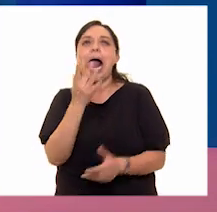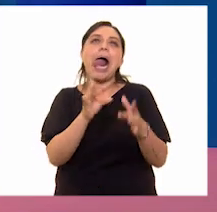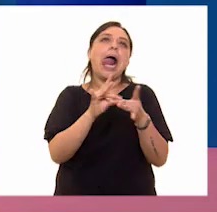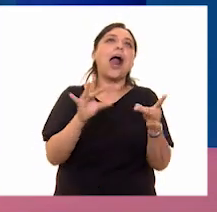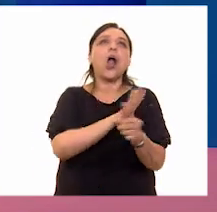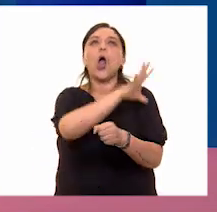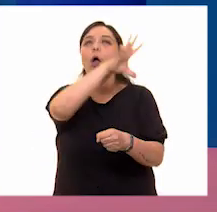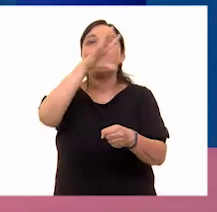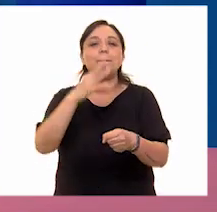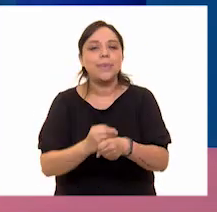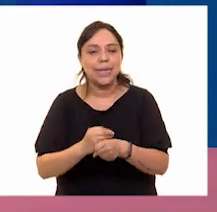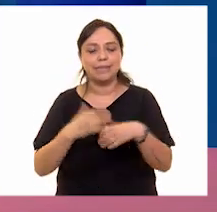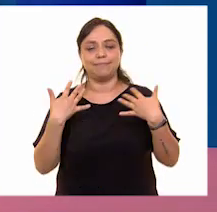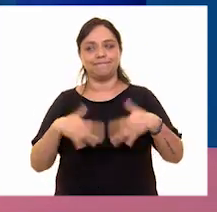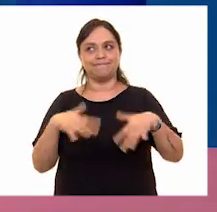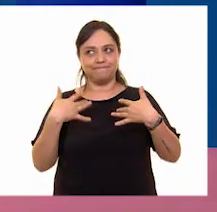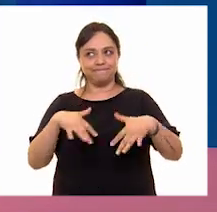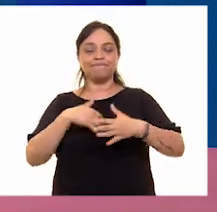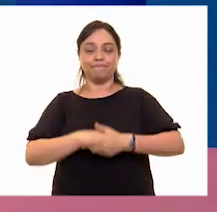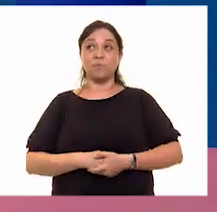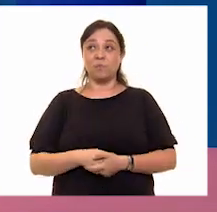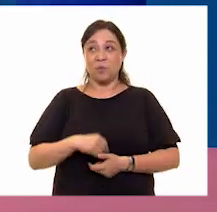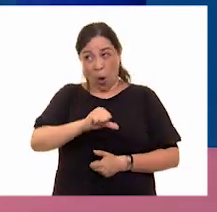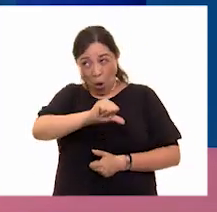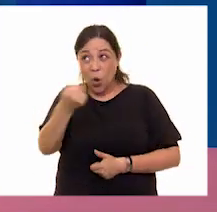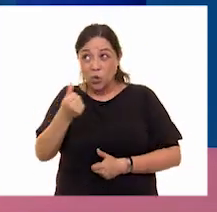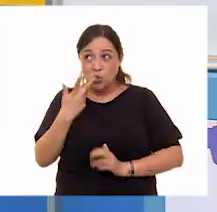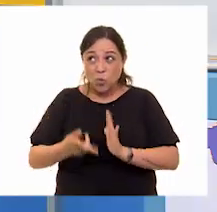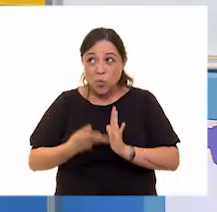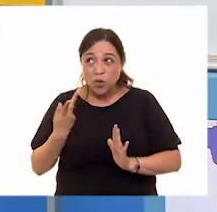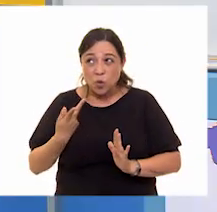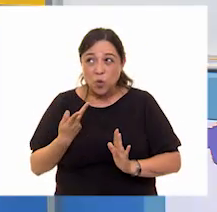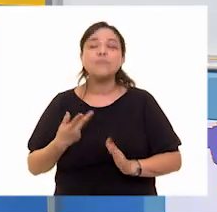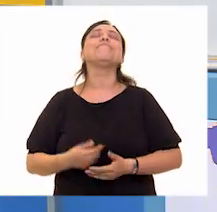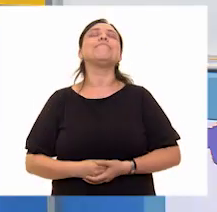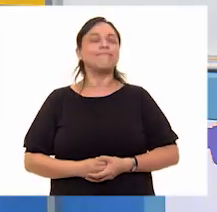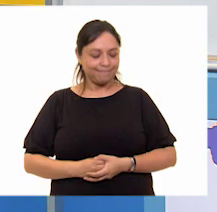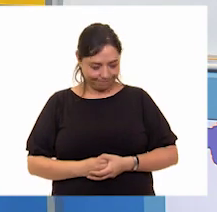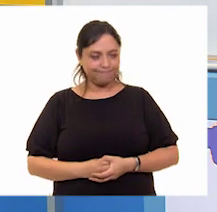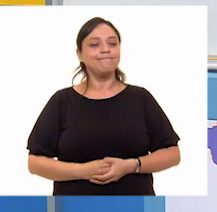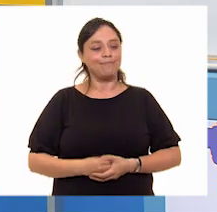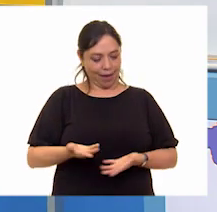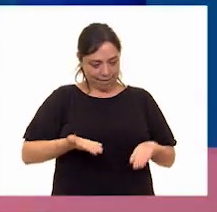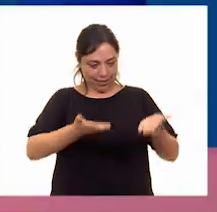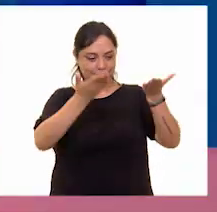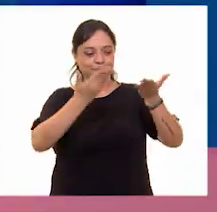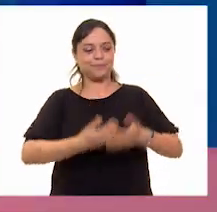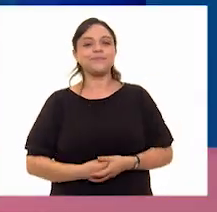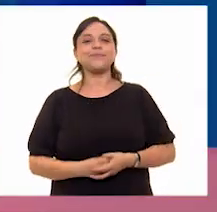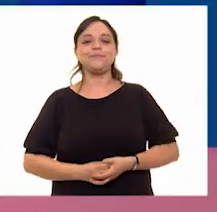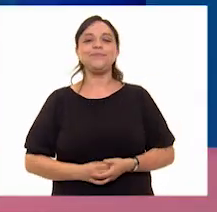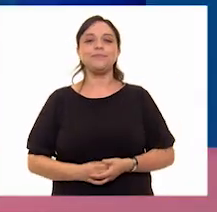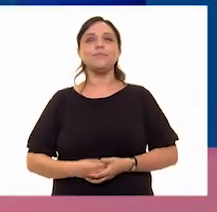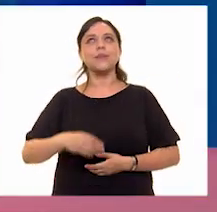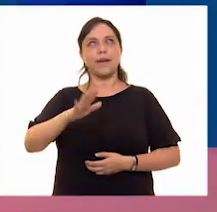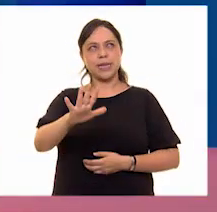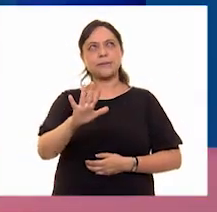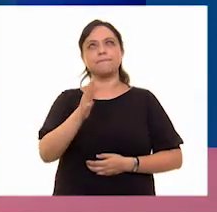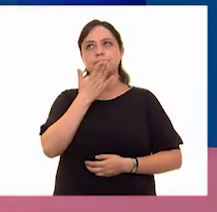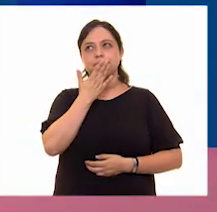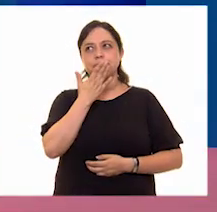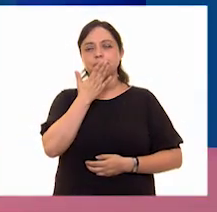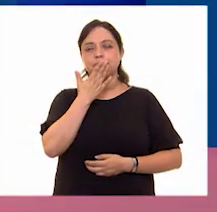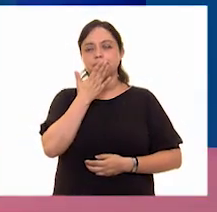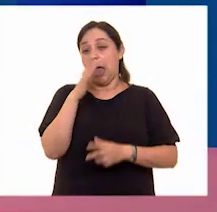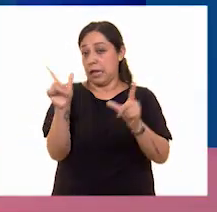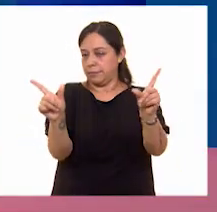todo. ¿Puedo contarlo otra vez? Claro que sí, Raulito, adelante. A ver, sería algo así.